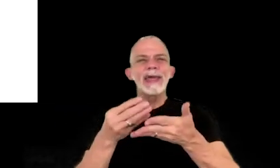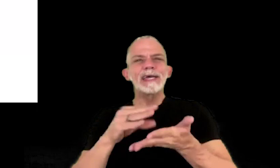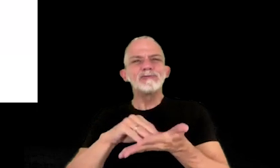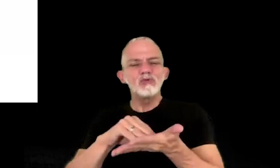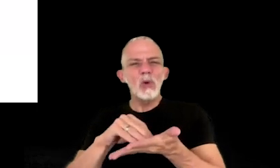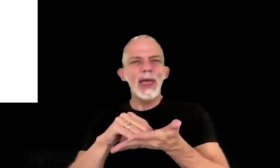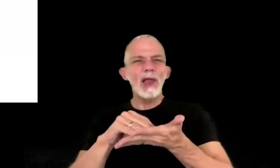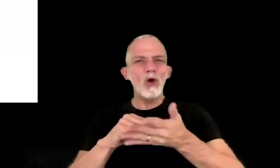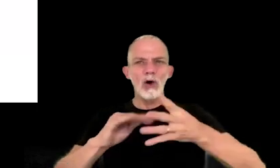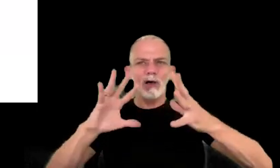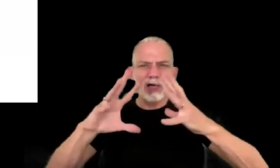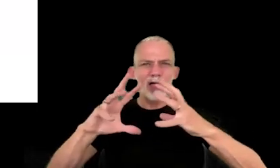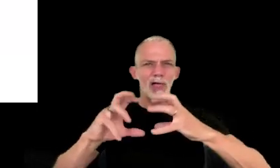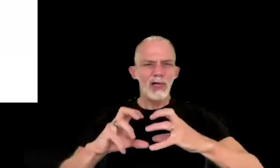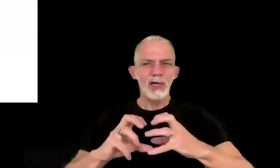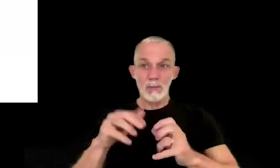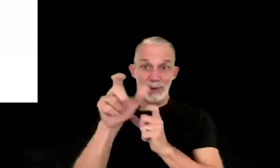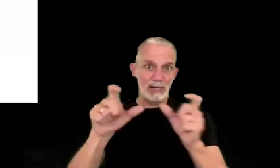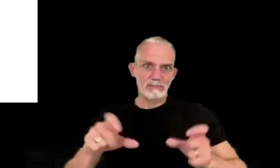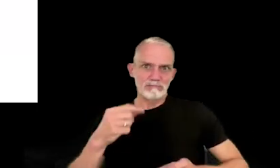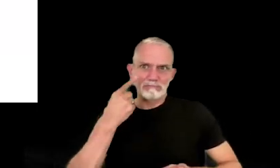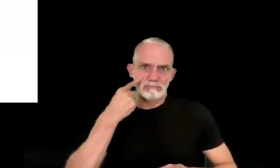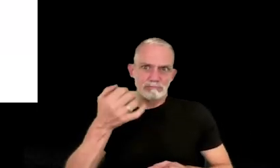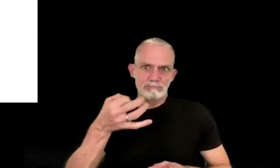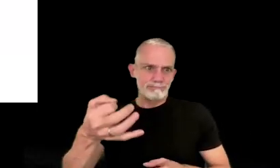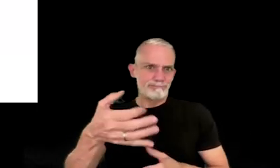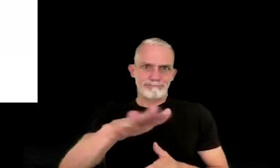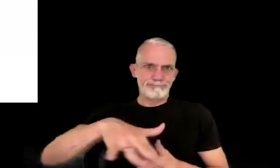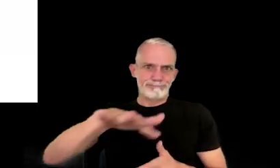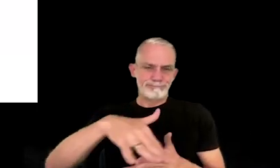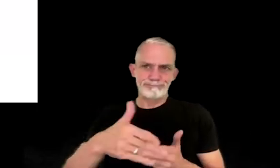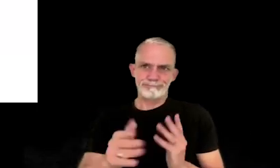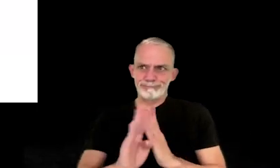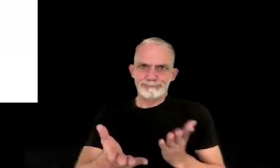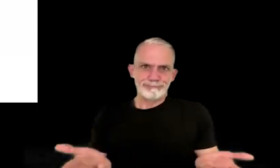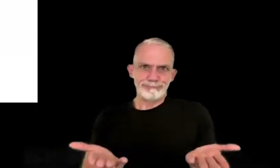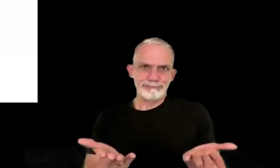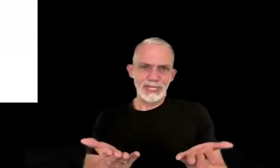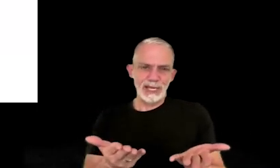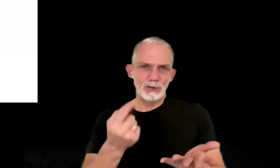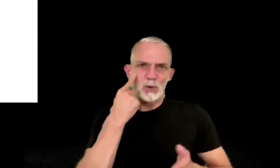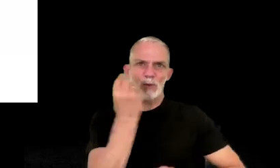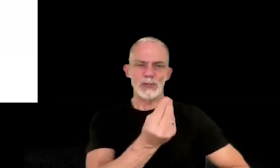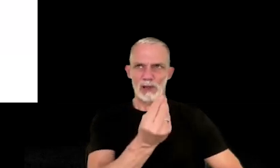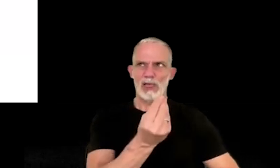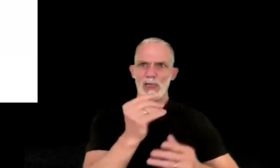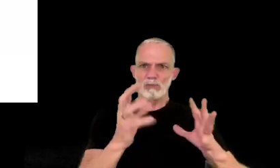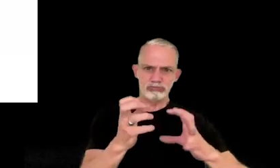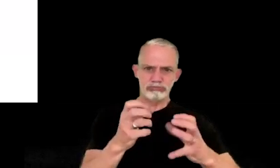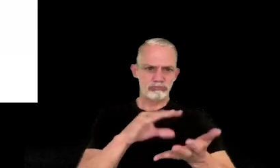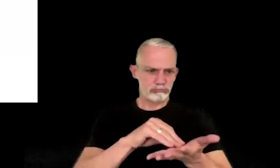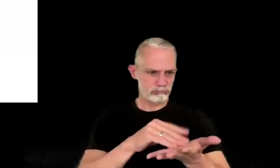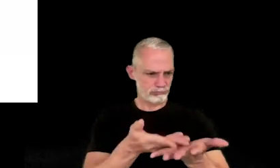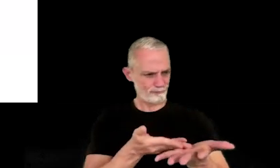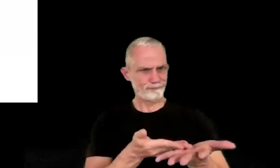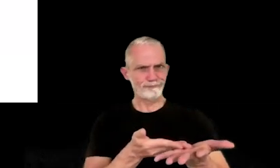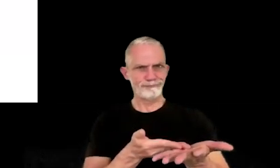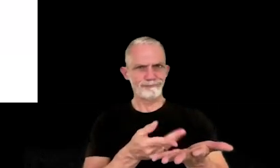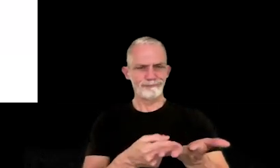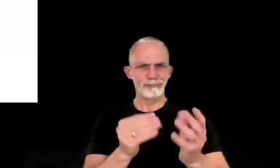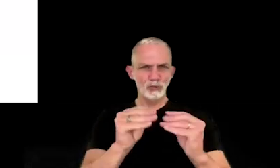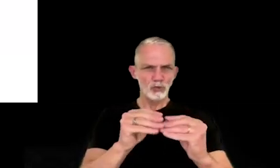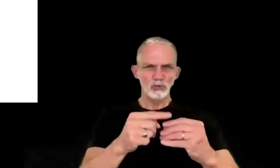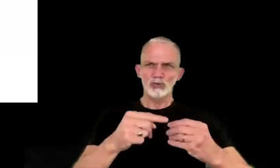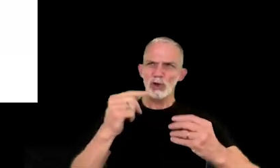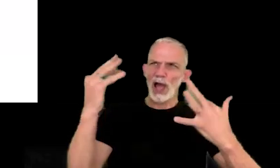a estar afectado para las poblaciones y tiene un efecto directo en esa población local. ¿Por qué? Porque ese efecto se va a dar